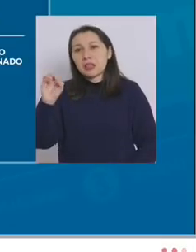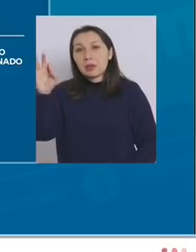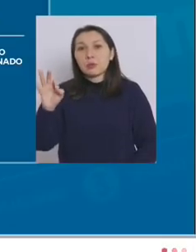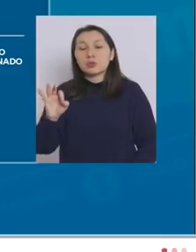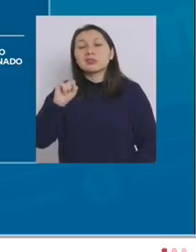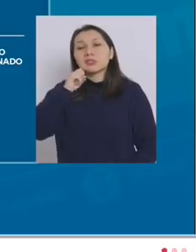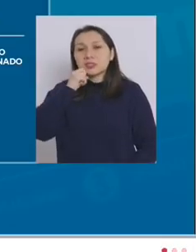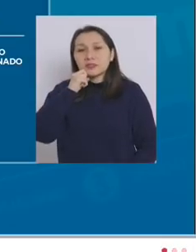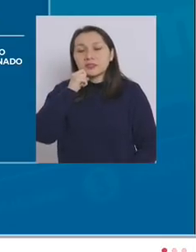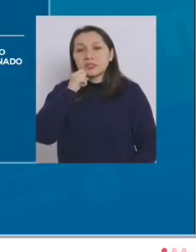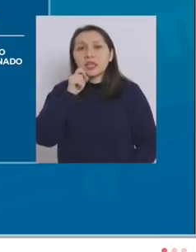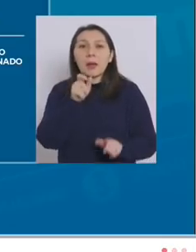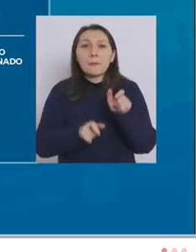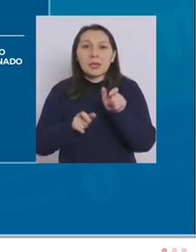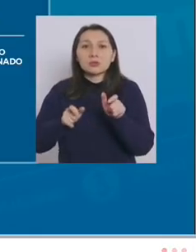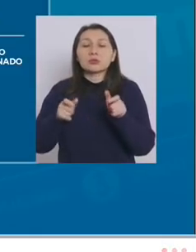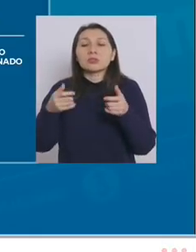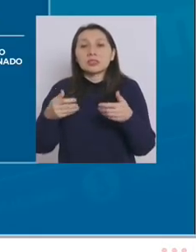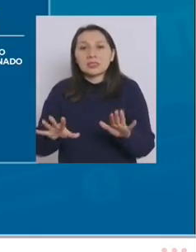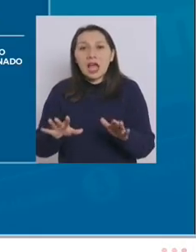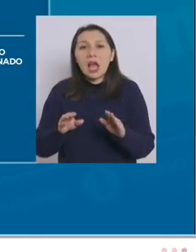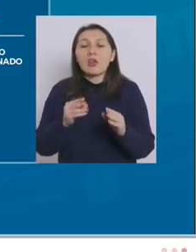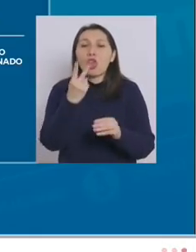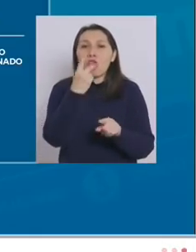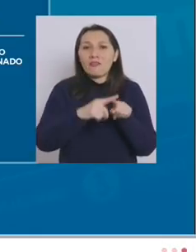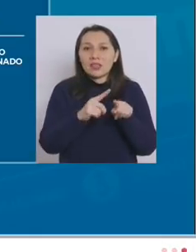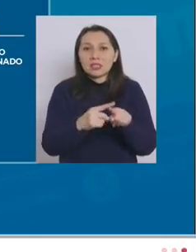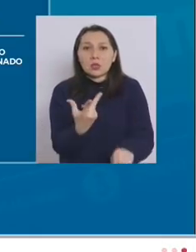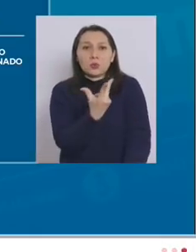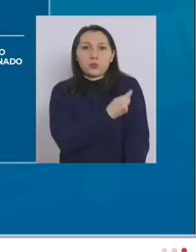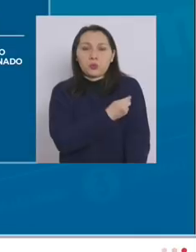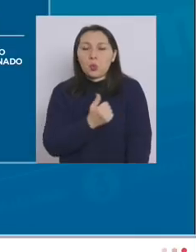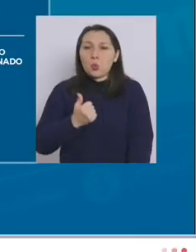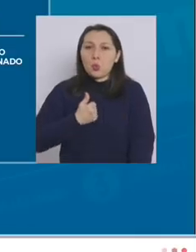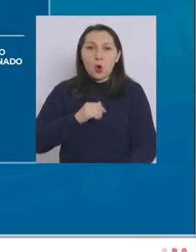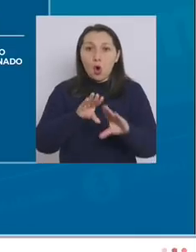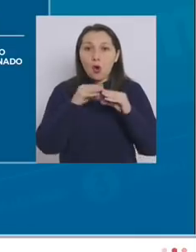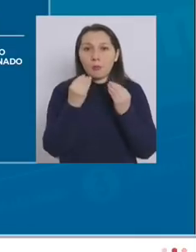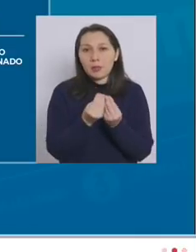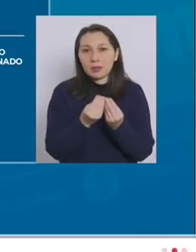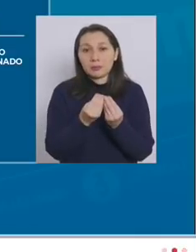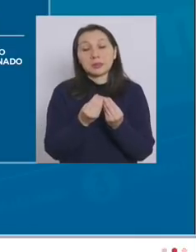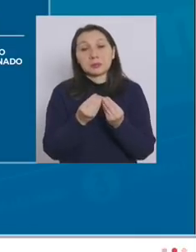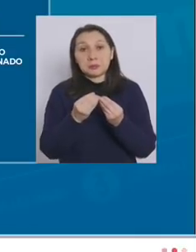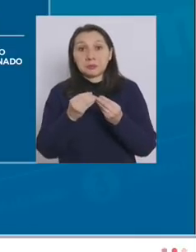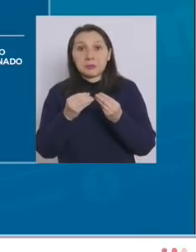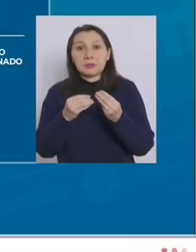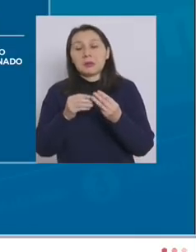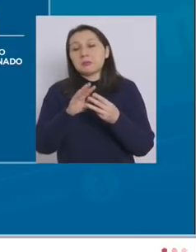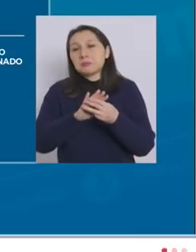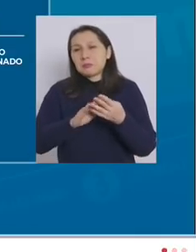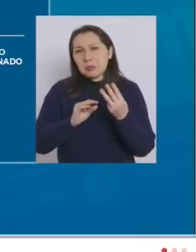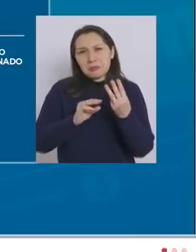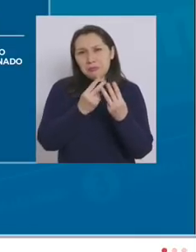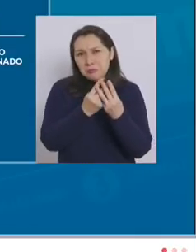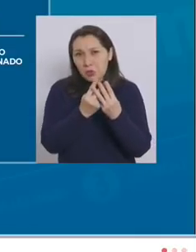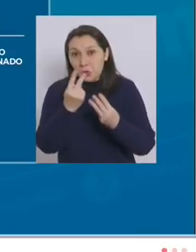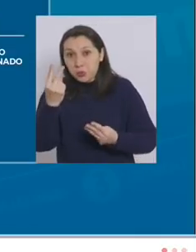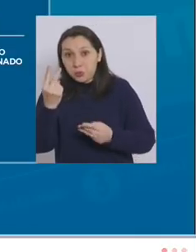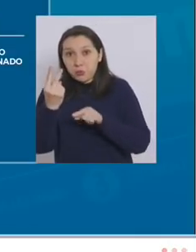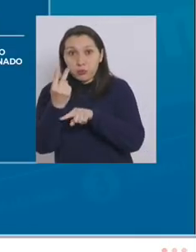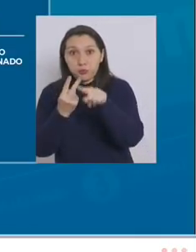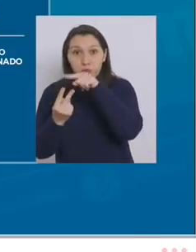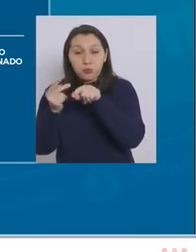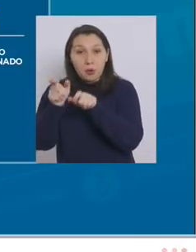30% solamente son gente que ha recibido su esquema completo de vacunación, es decir, entre 2/3, un poco más incluso, de